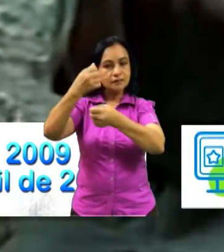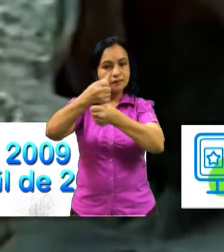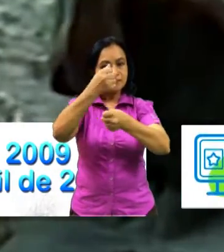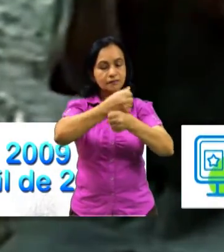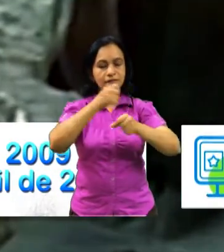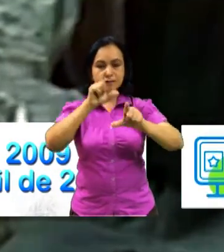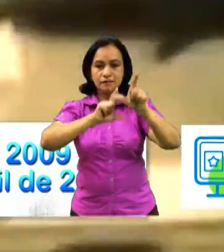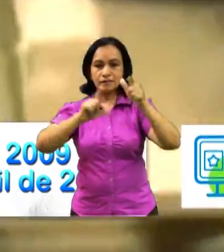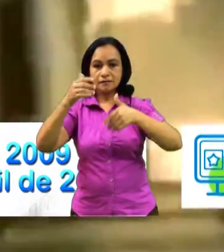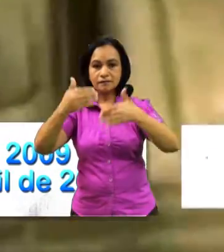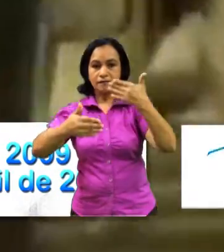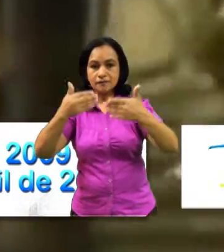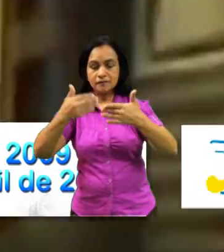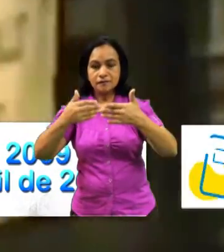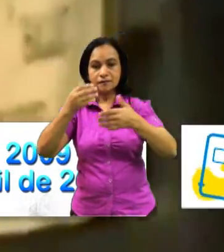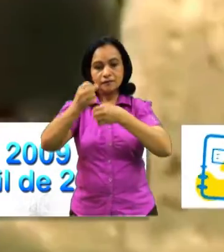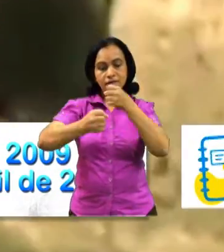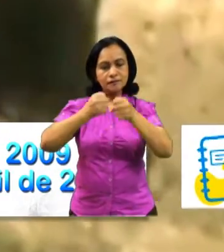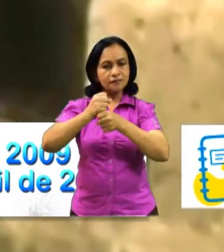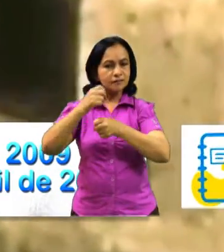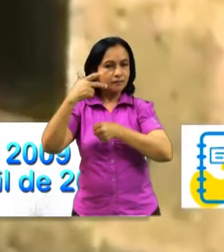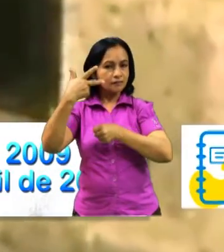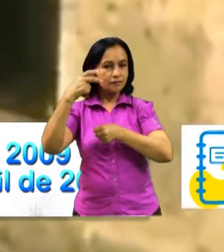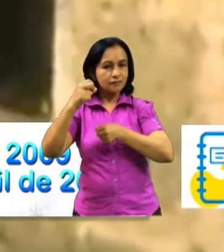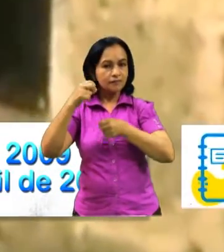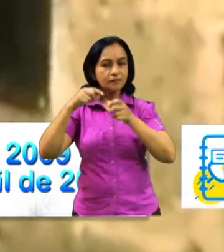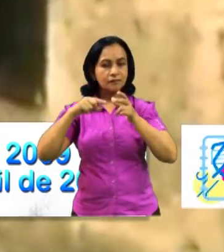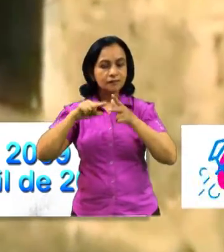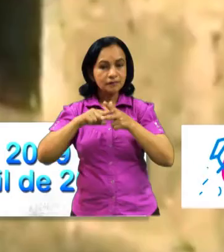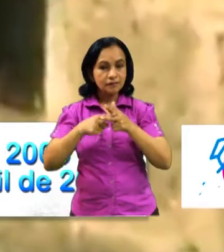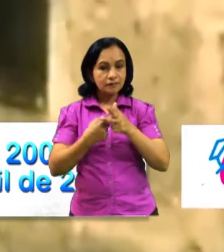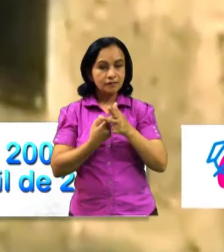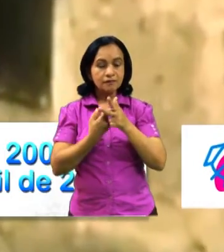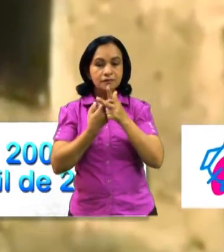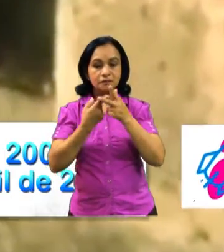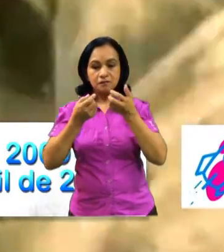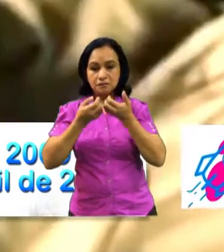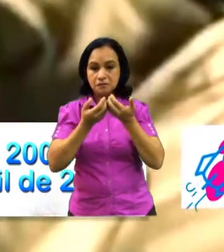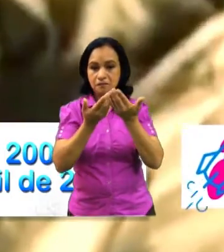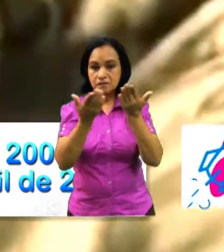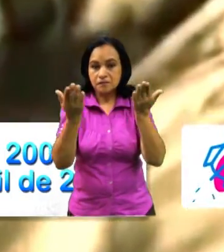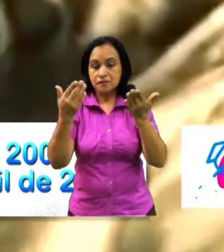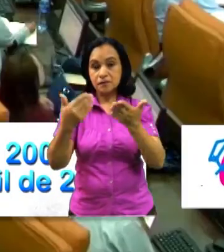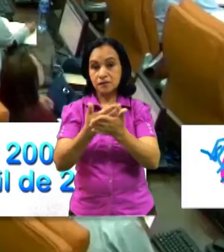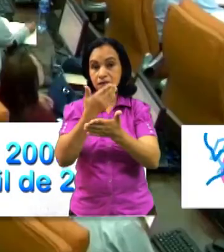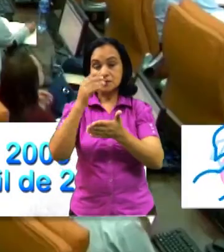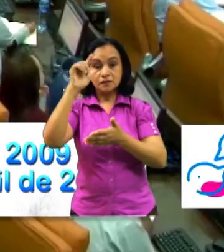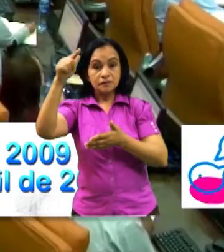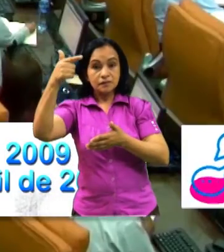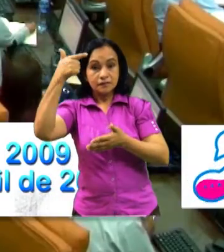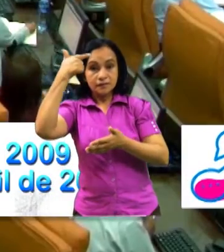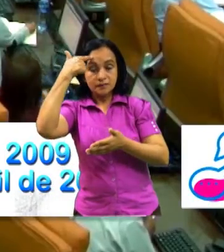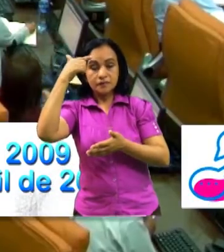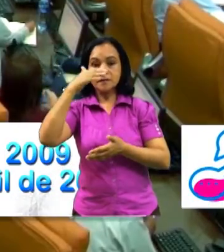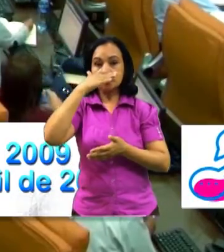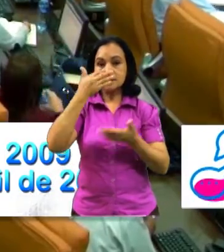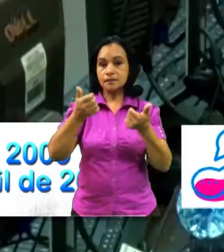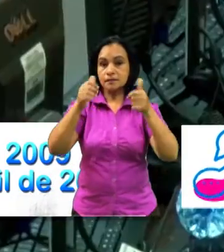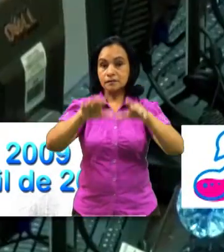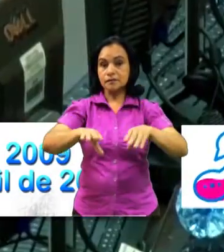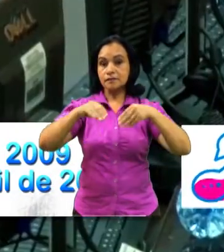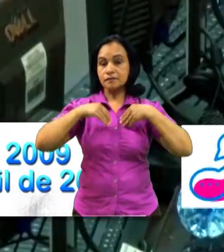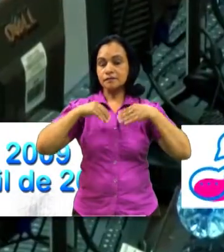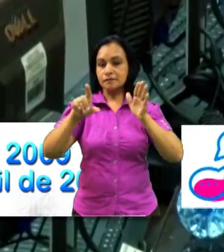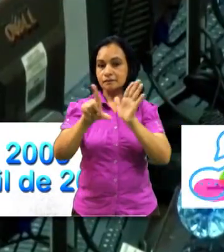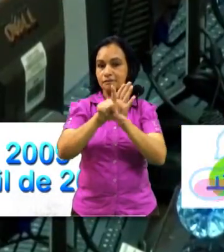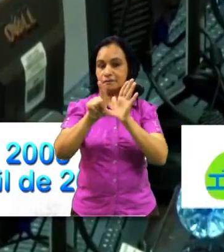con lenguaje de señas que desde los años 80 surgió como una enseñanza pública, en la nueva etapa del gobierno sandinista se aprueba la ley